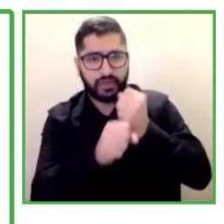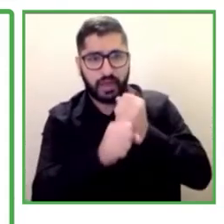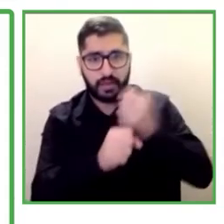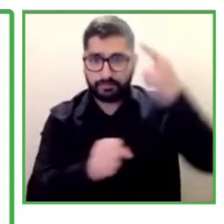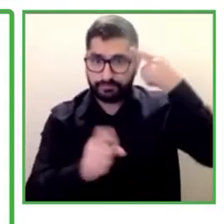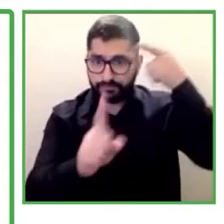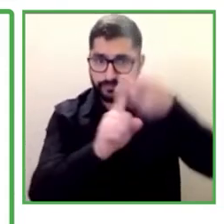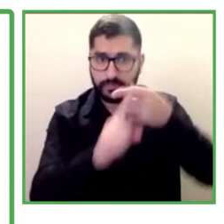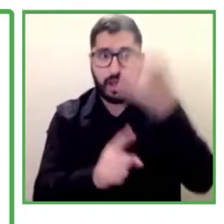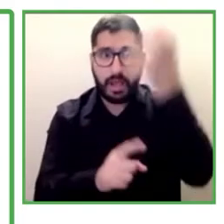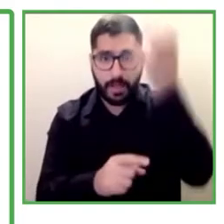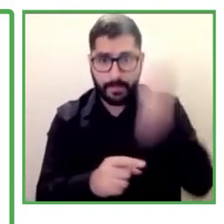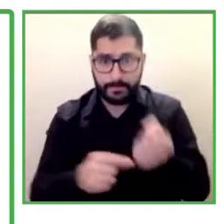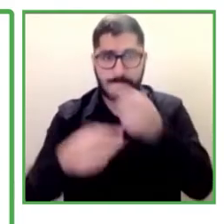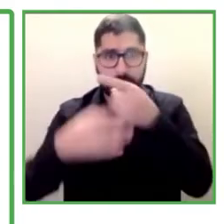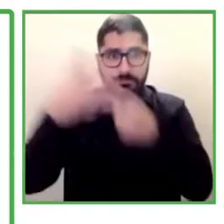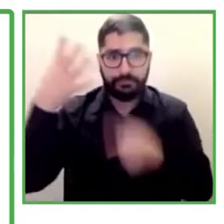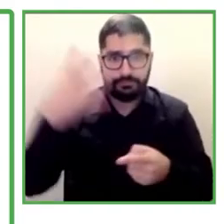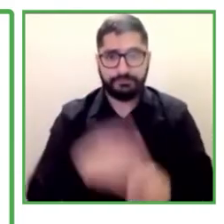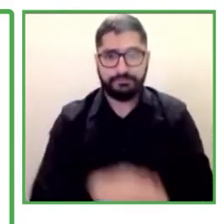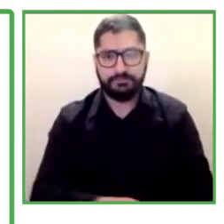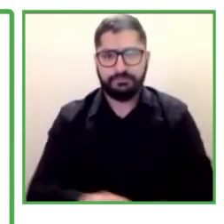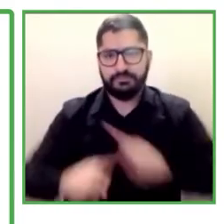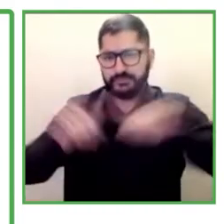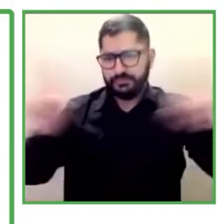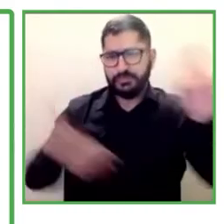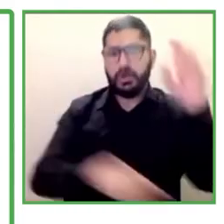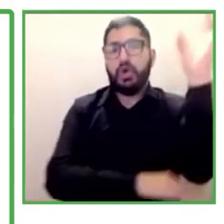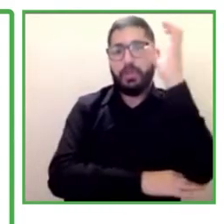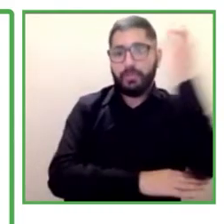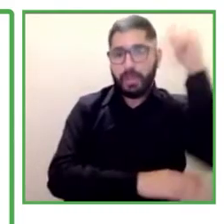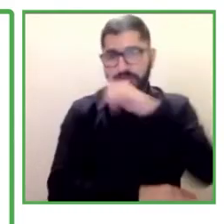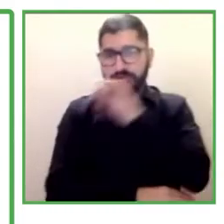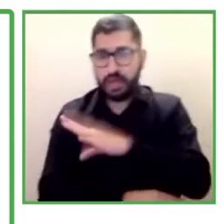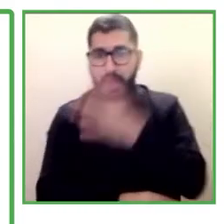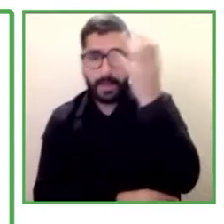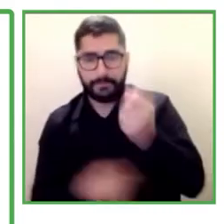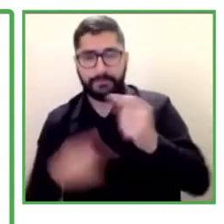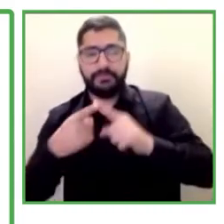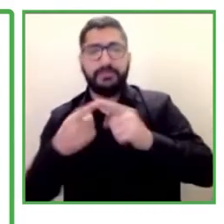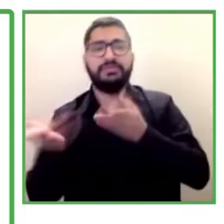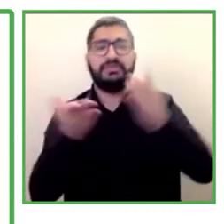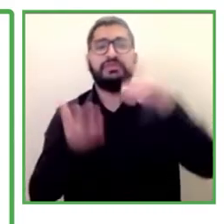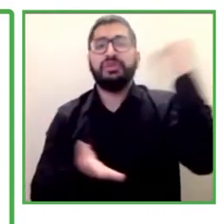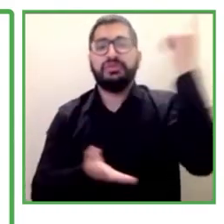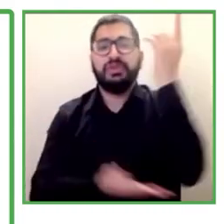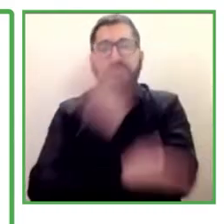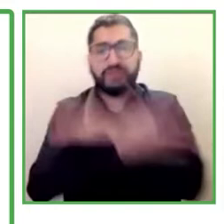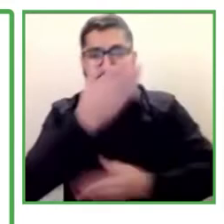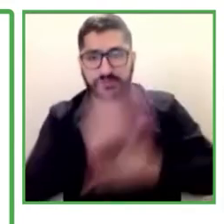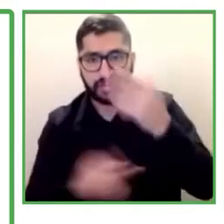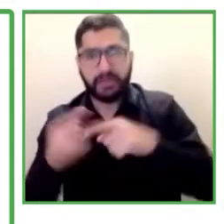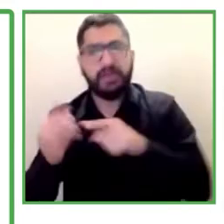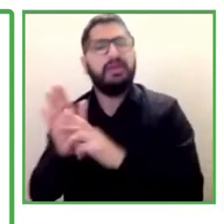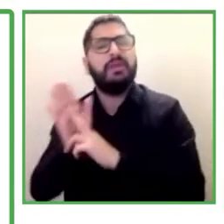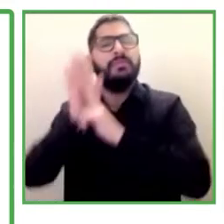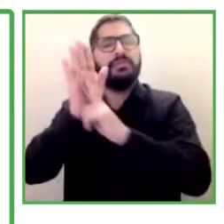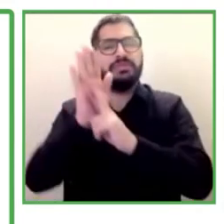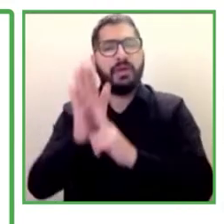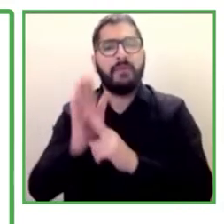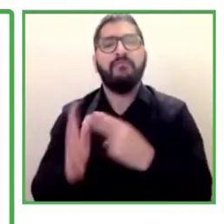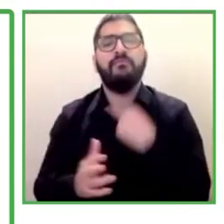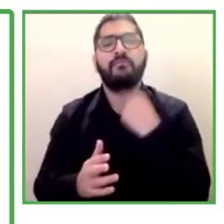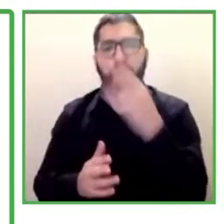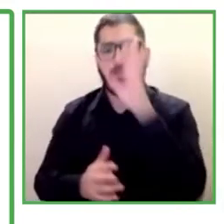en el Estado contamos con un Servicio Nacional de Discapacidad que representa, digamos, la voz del Estado en este tema. También